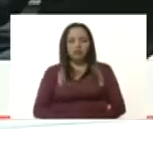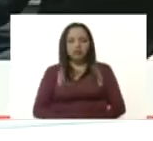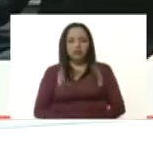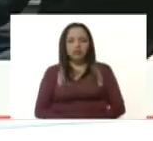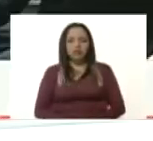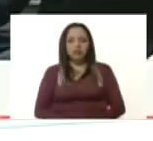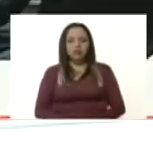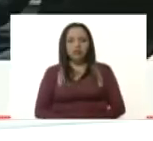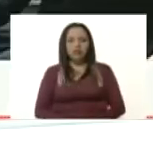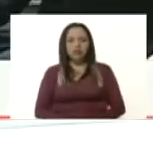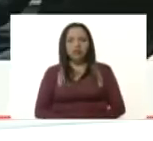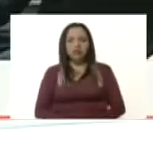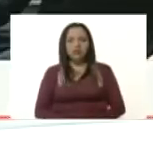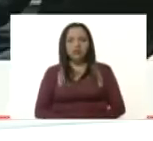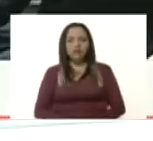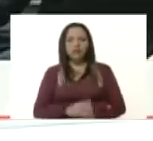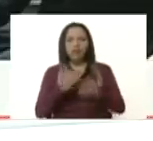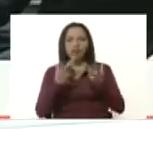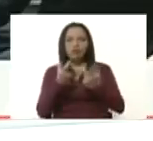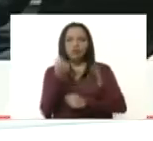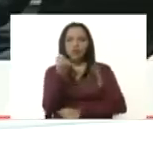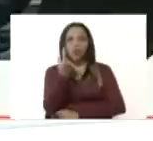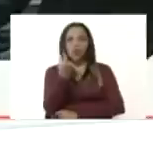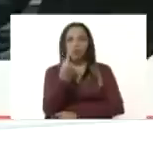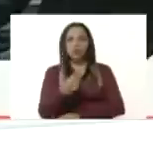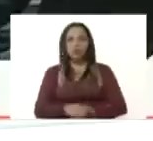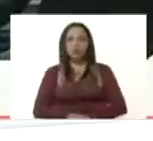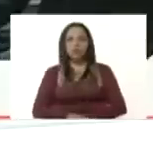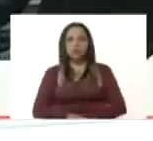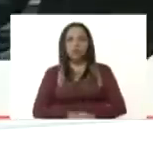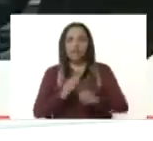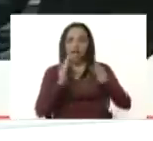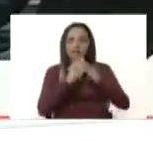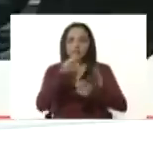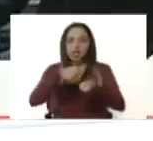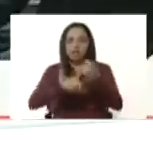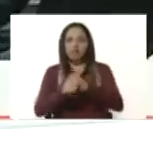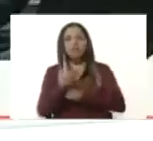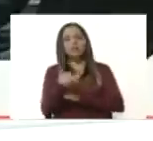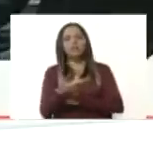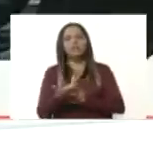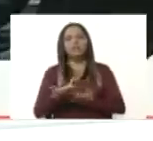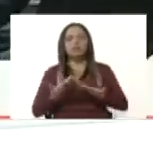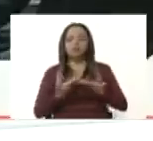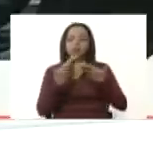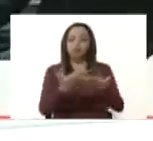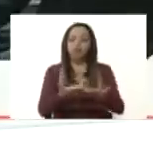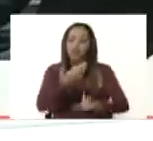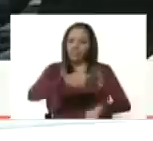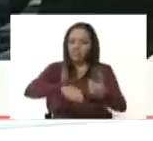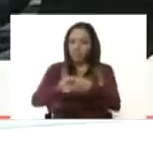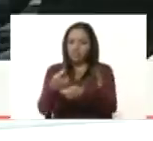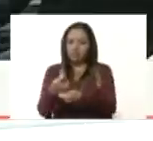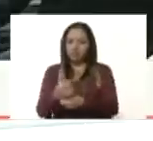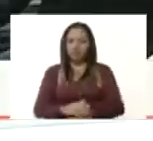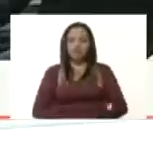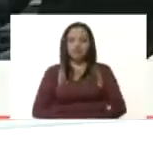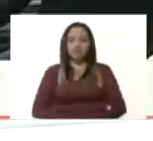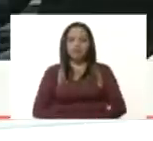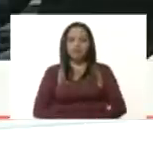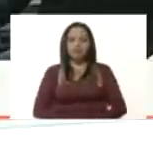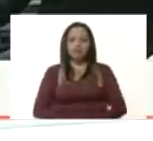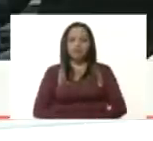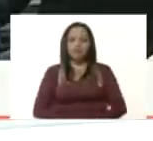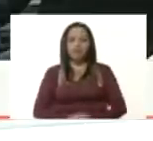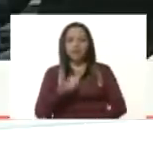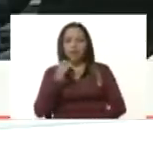que funcionaría, la número 11 con Valeven, y toda esta riqueza líquida comerciable que